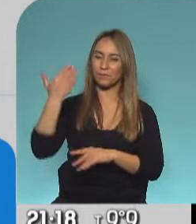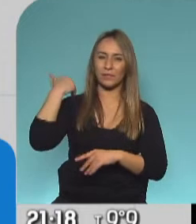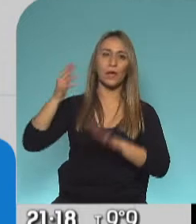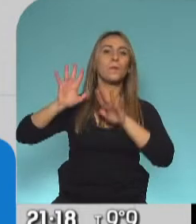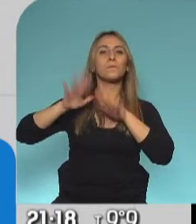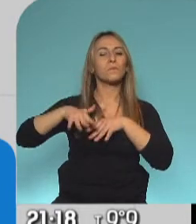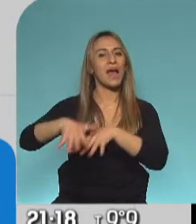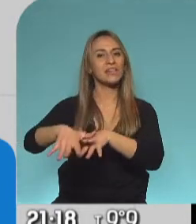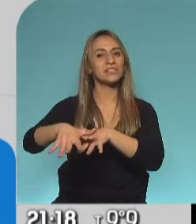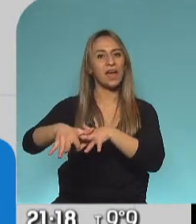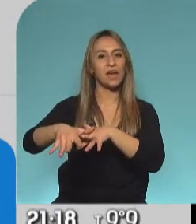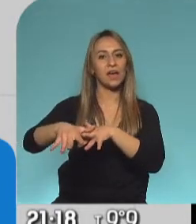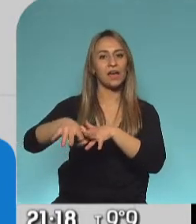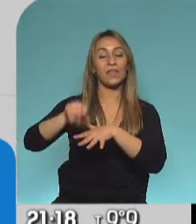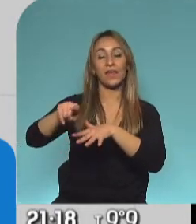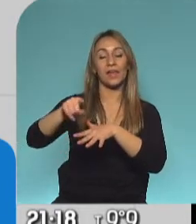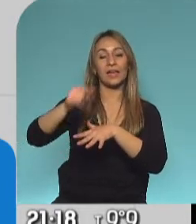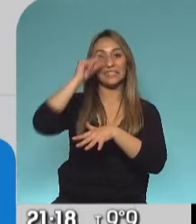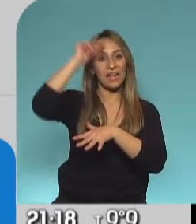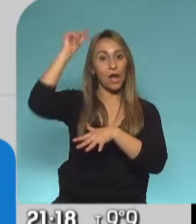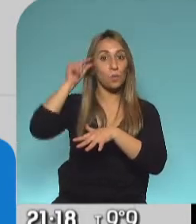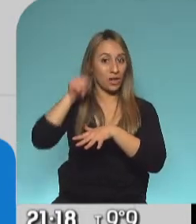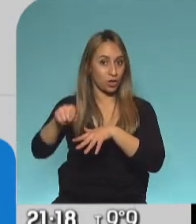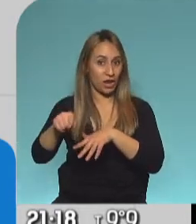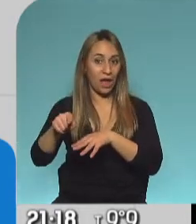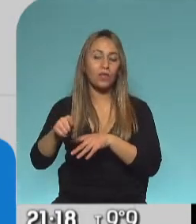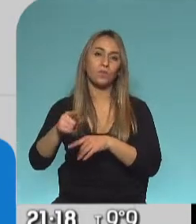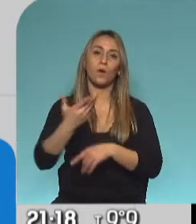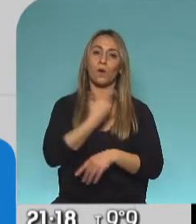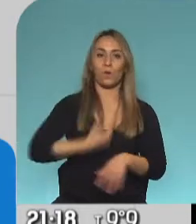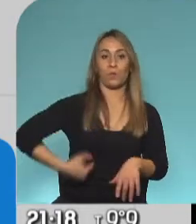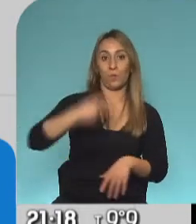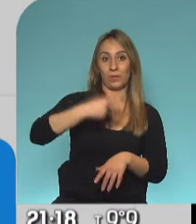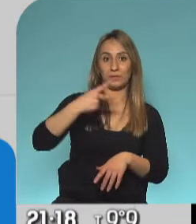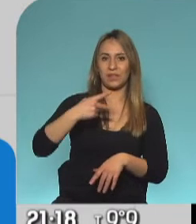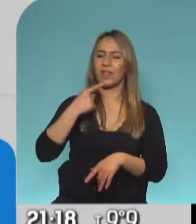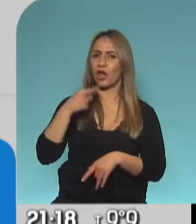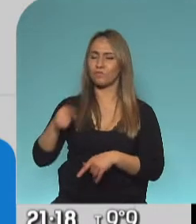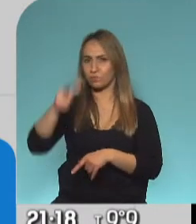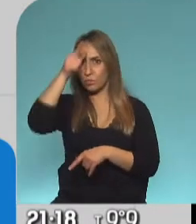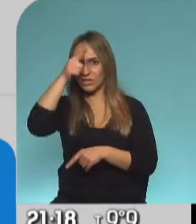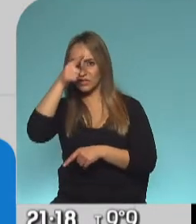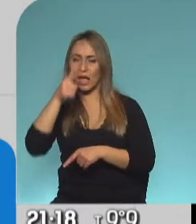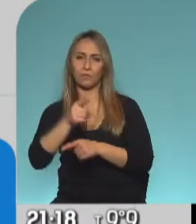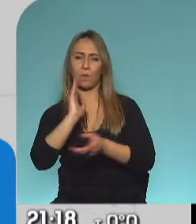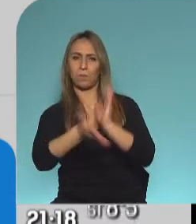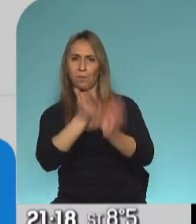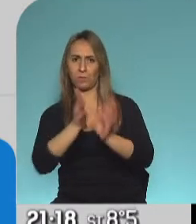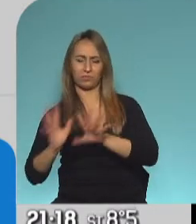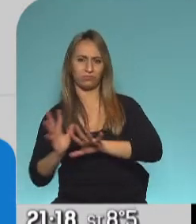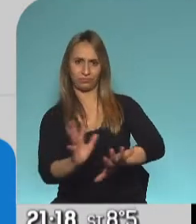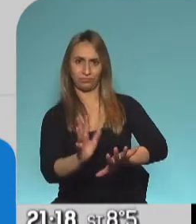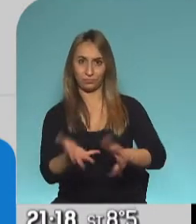por Santiago Maldonado, que dijo la vicepresidenta que hubo represión. Lo importante también es que esto pareciera